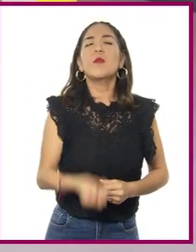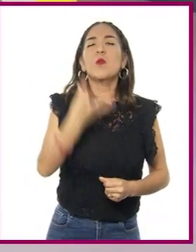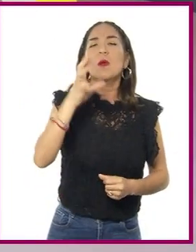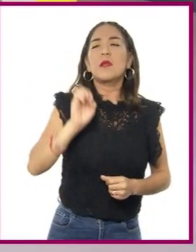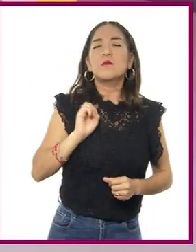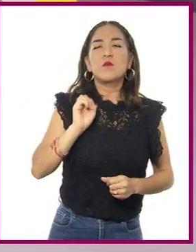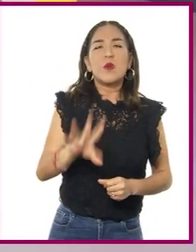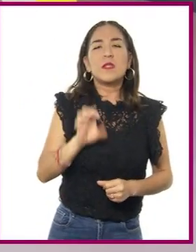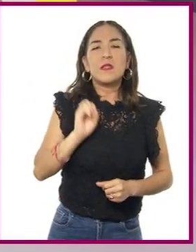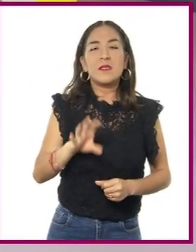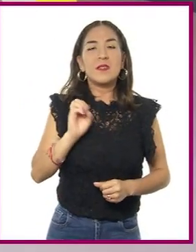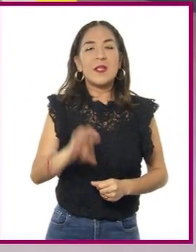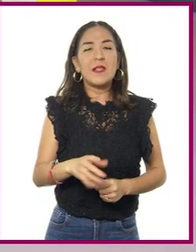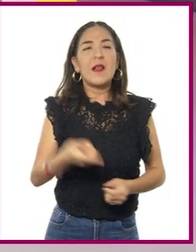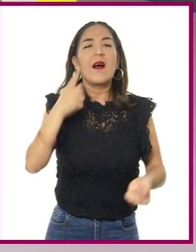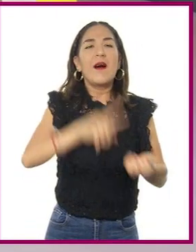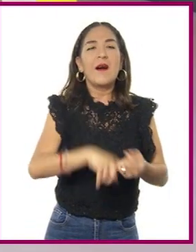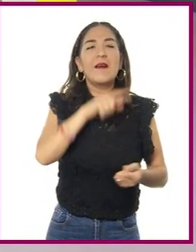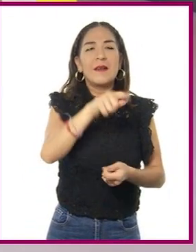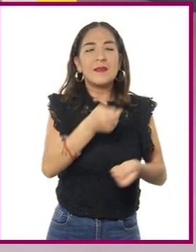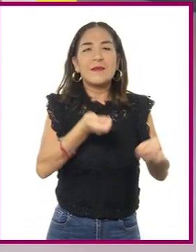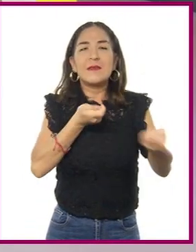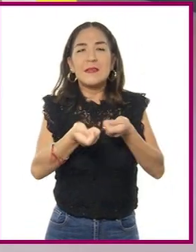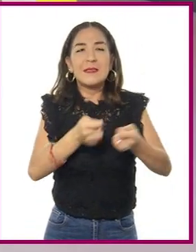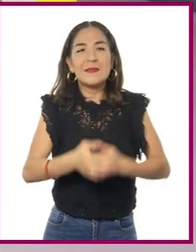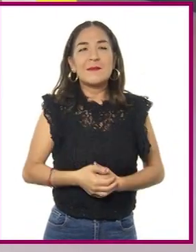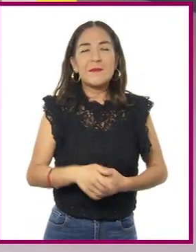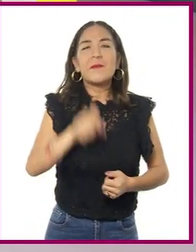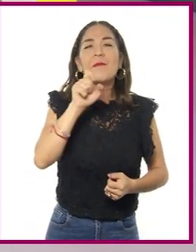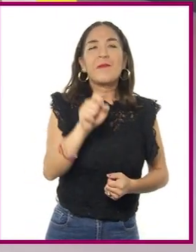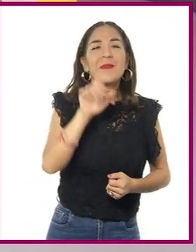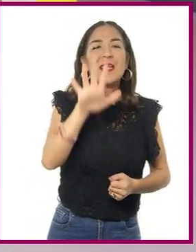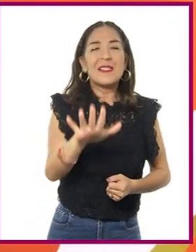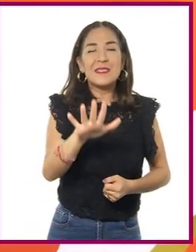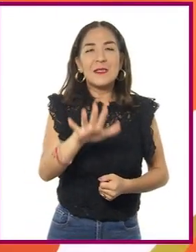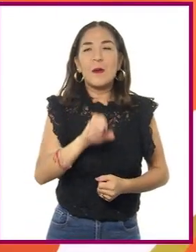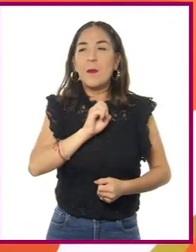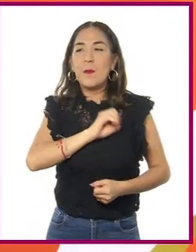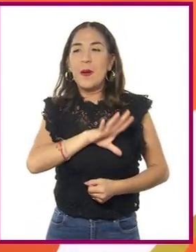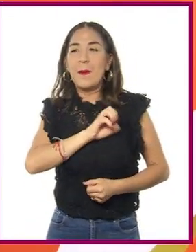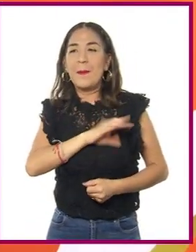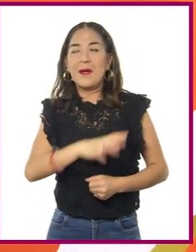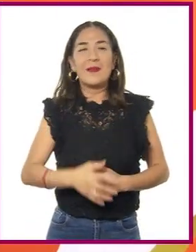pulsaciones registraste, Leslie? Fueron 25 pulsaciones, maestro Julio.